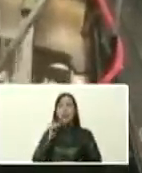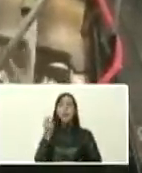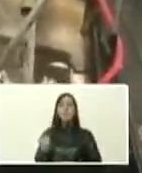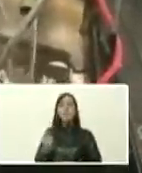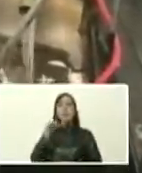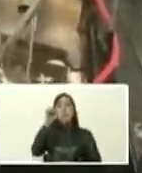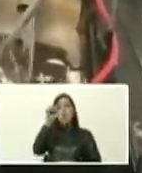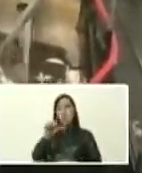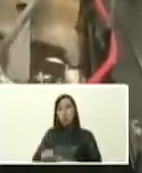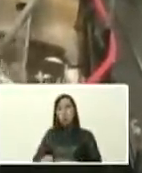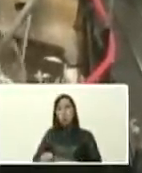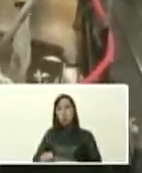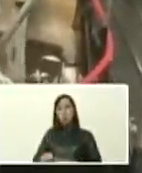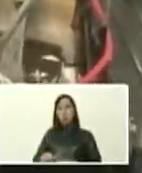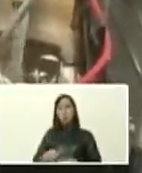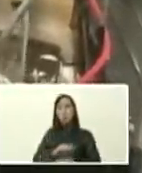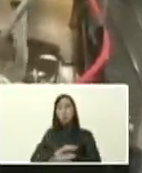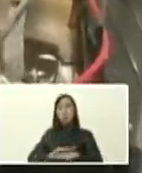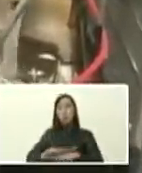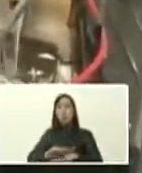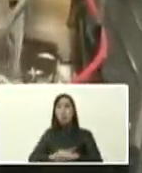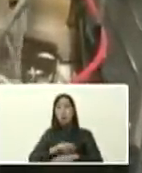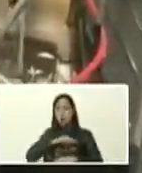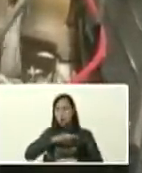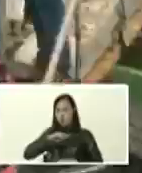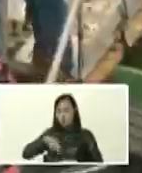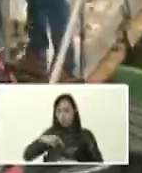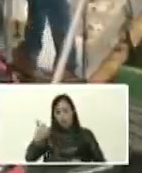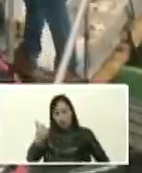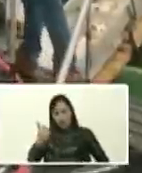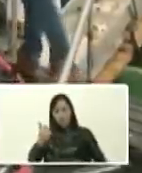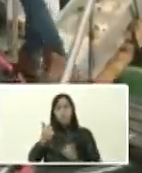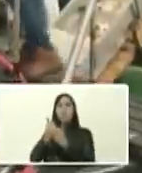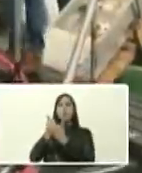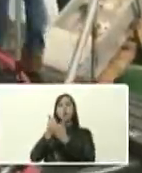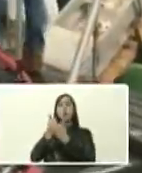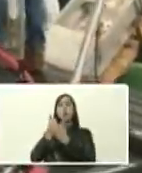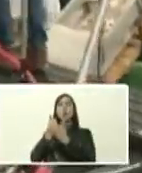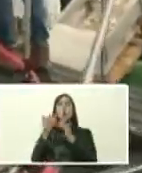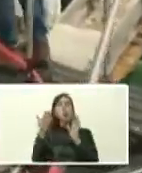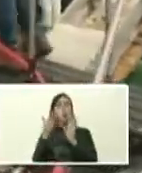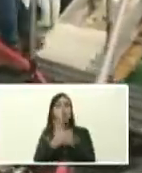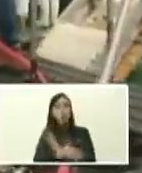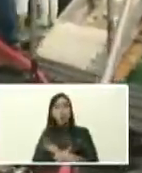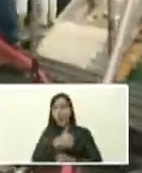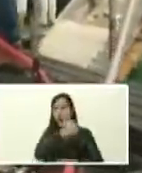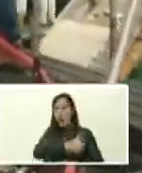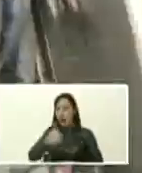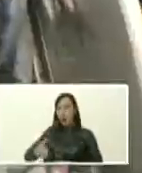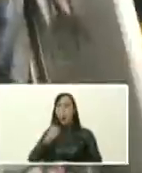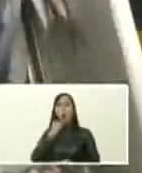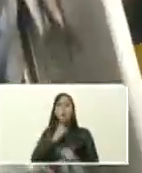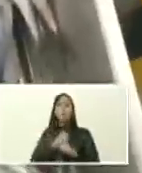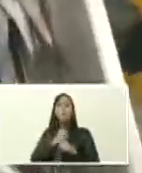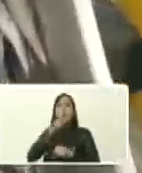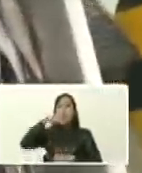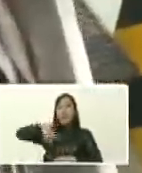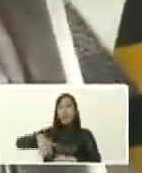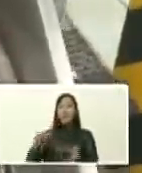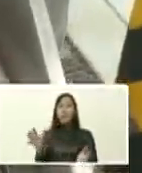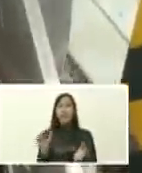Y contamos con usted, presidente, contamos con usted en la presencia de todos los pescadores de aquí del estado de Nueva Esparta.